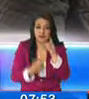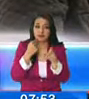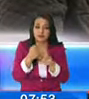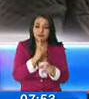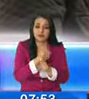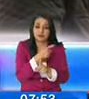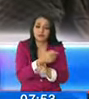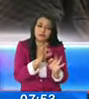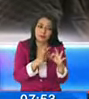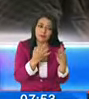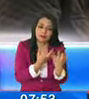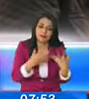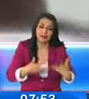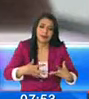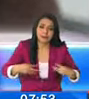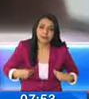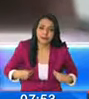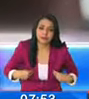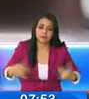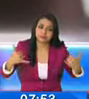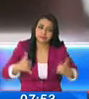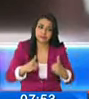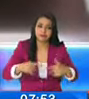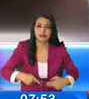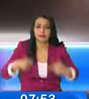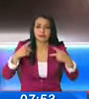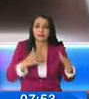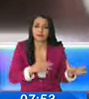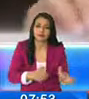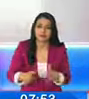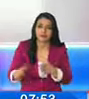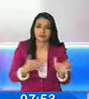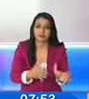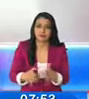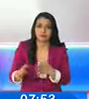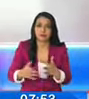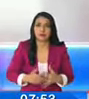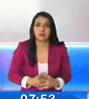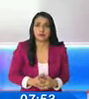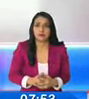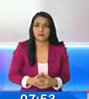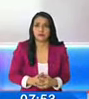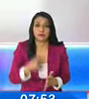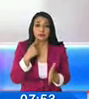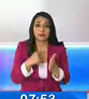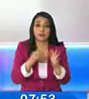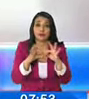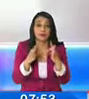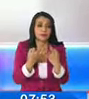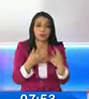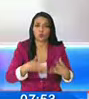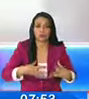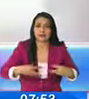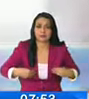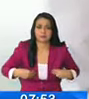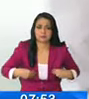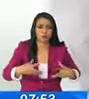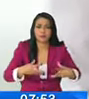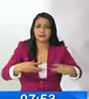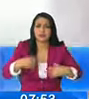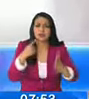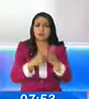seres queridos resultó afectado por ese mal para seguir adelante con los tratamientos. Y mientras no se acepta, mientras hay una negación,